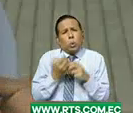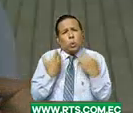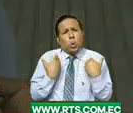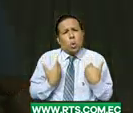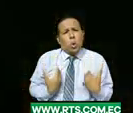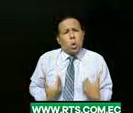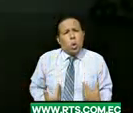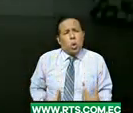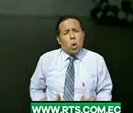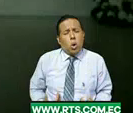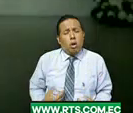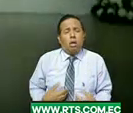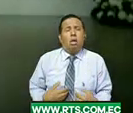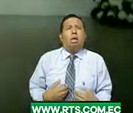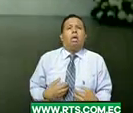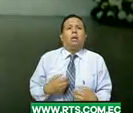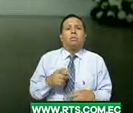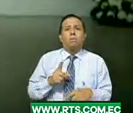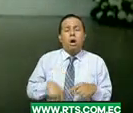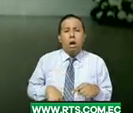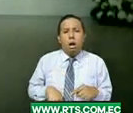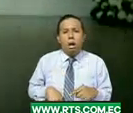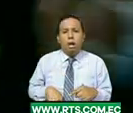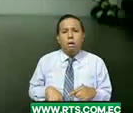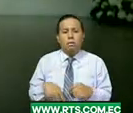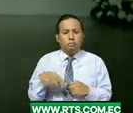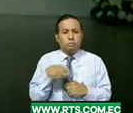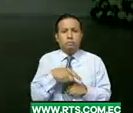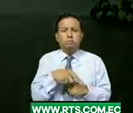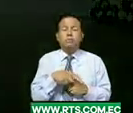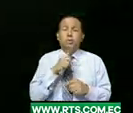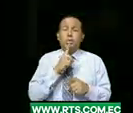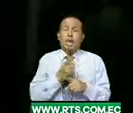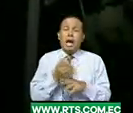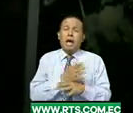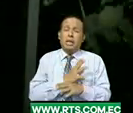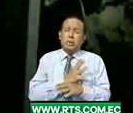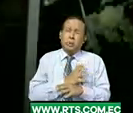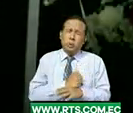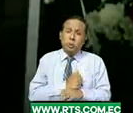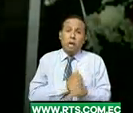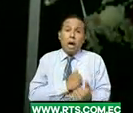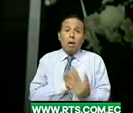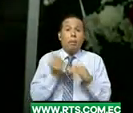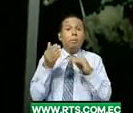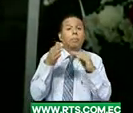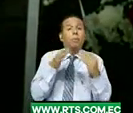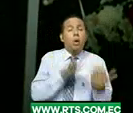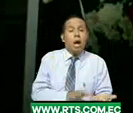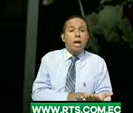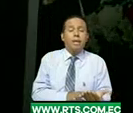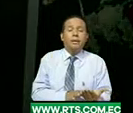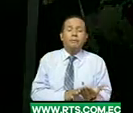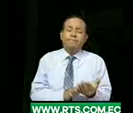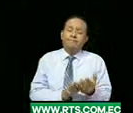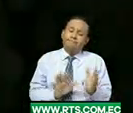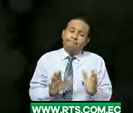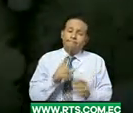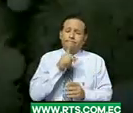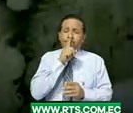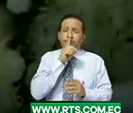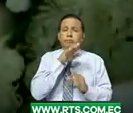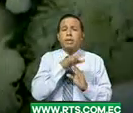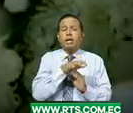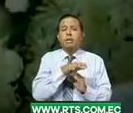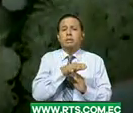su cabeza. Saben que pasó del dolor y sufrimiento al descanso eterno, pero el no haber logrado recoger semejante cantidad de dinero les